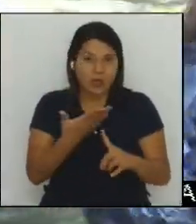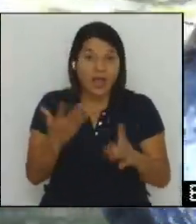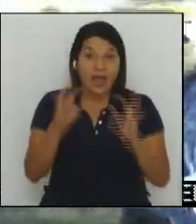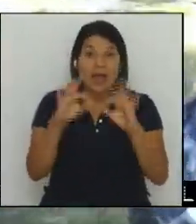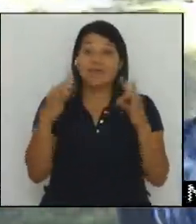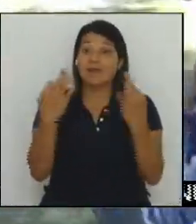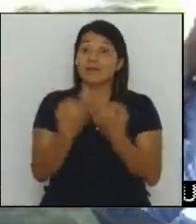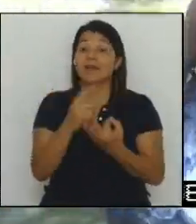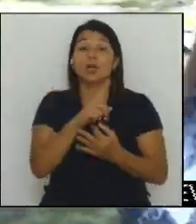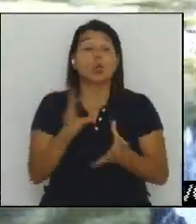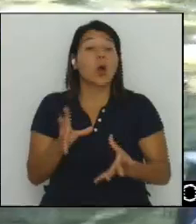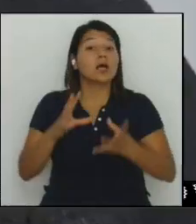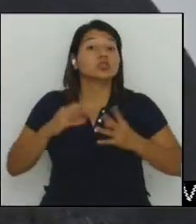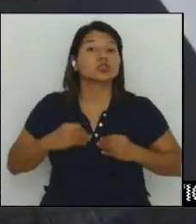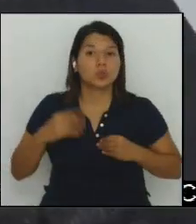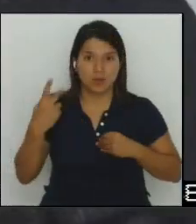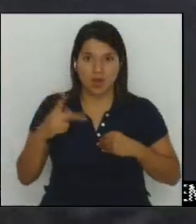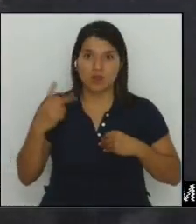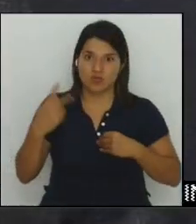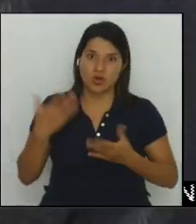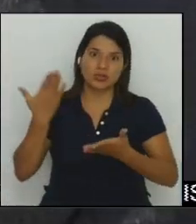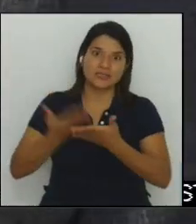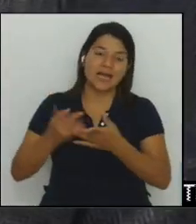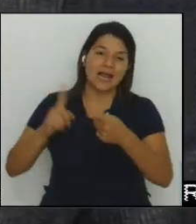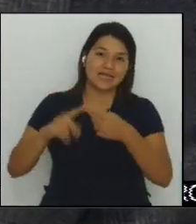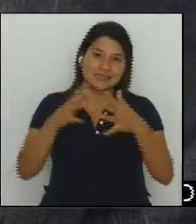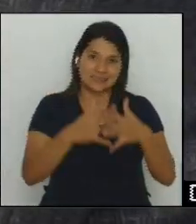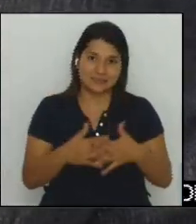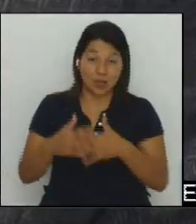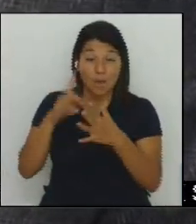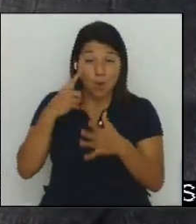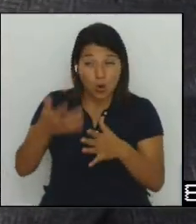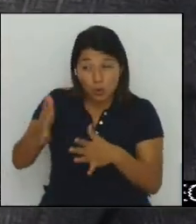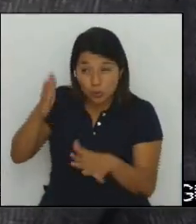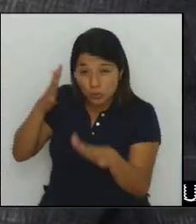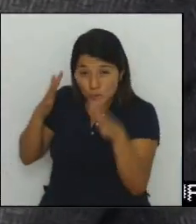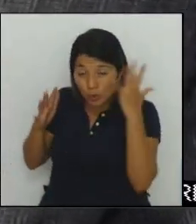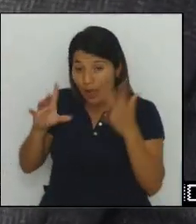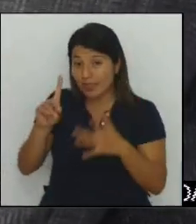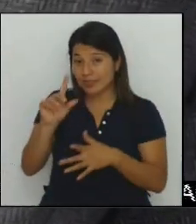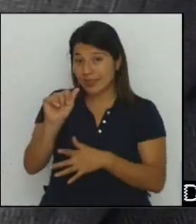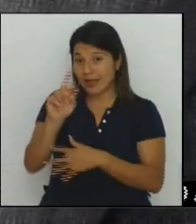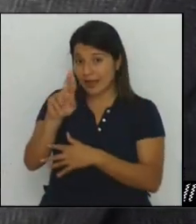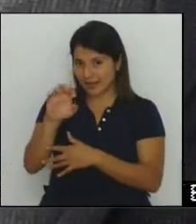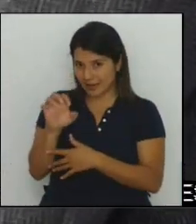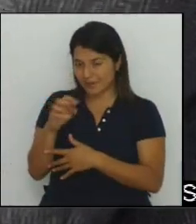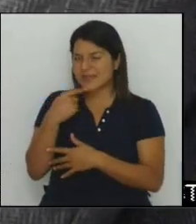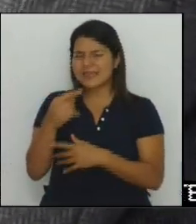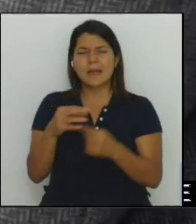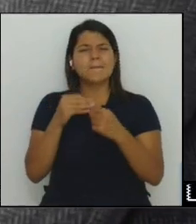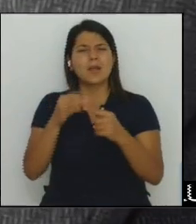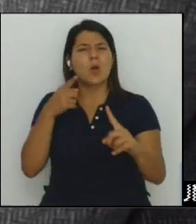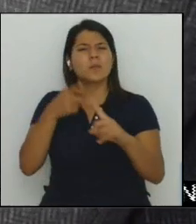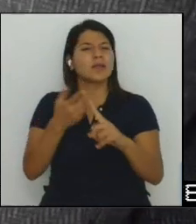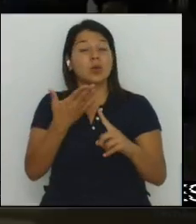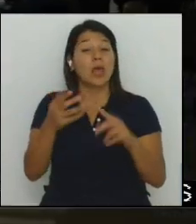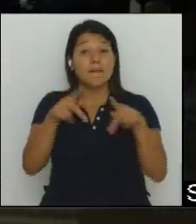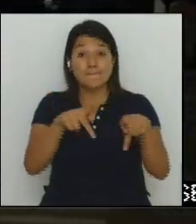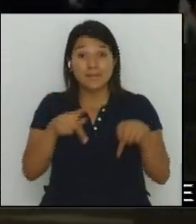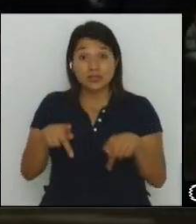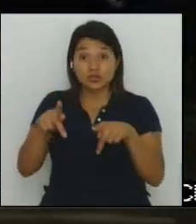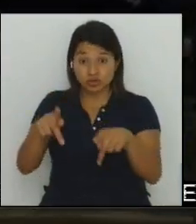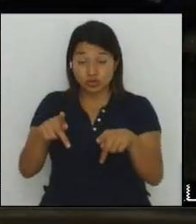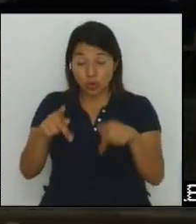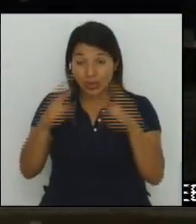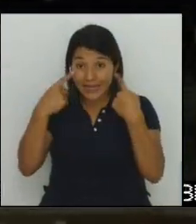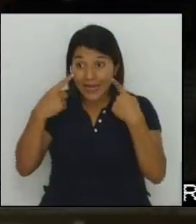recorrido que se está haciendo por el Darién. Murillo explicó que el objetivo principal es que los migrantes que pasen los filtros y sean elegidos se